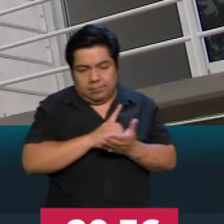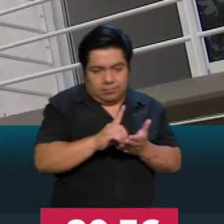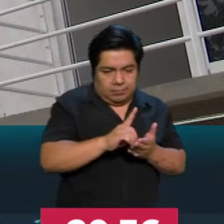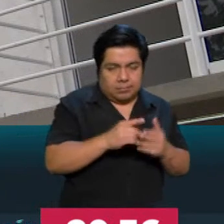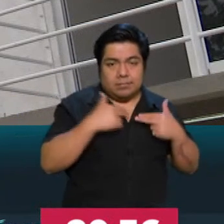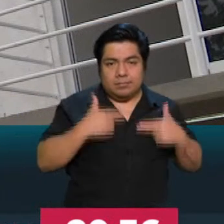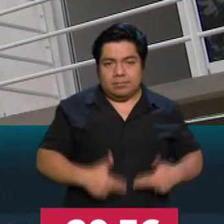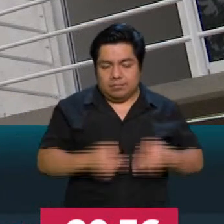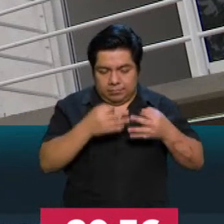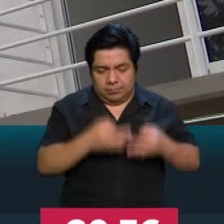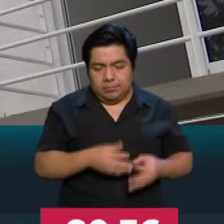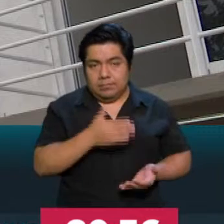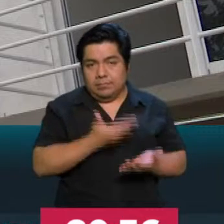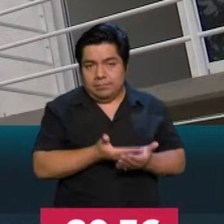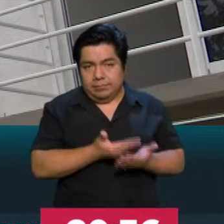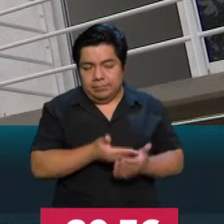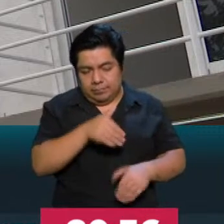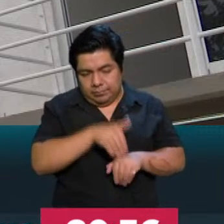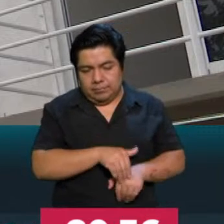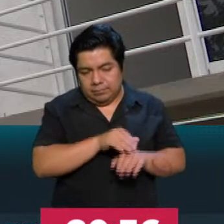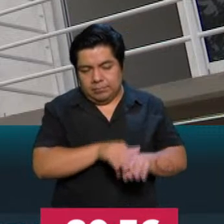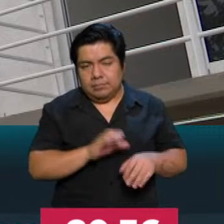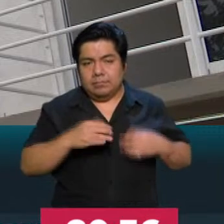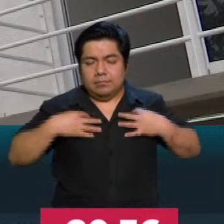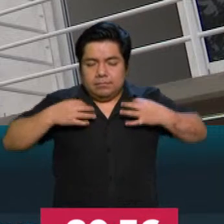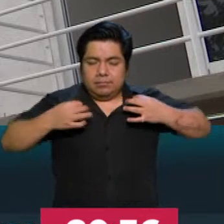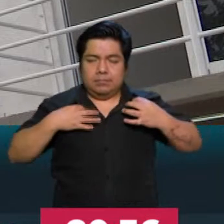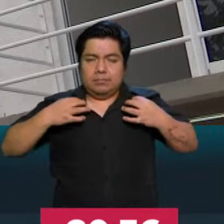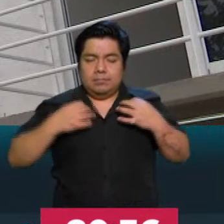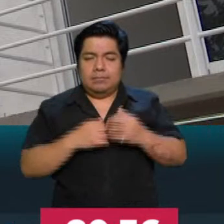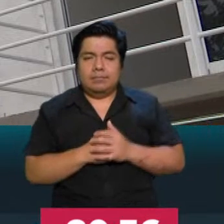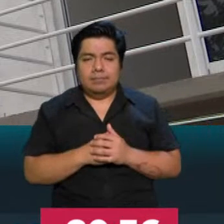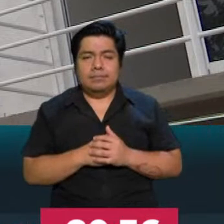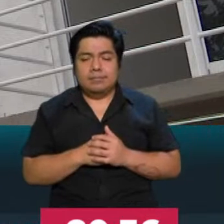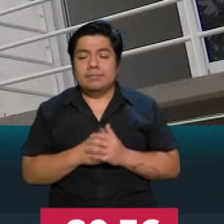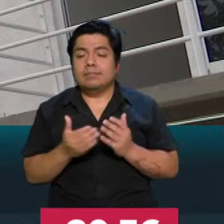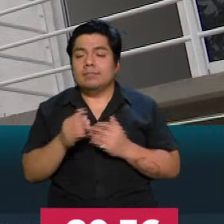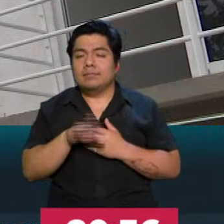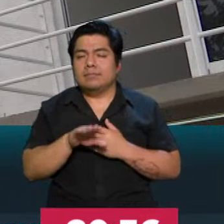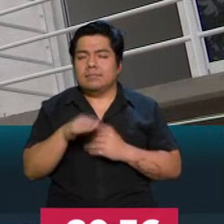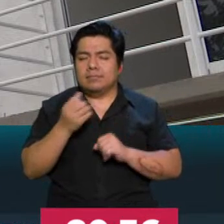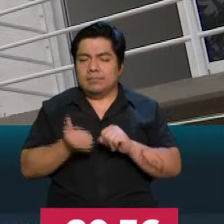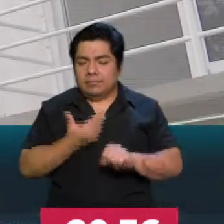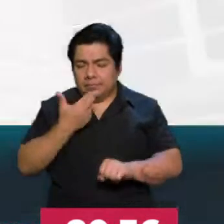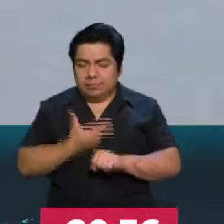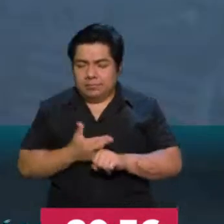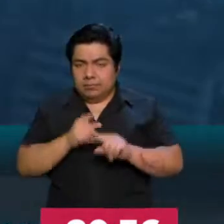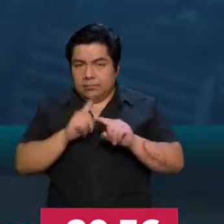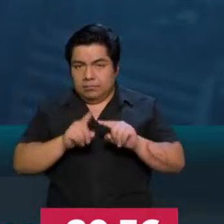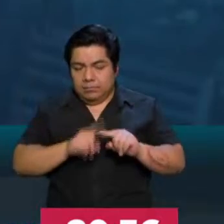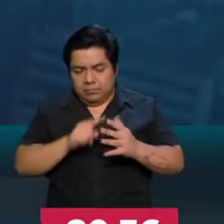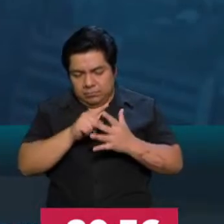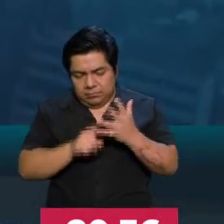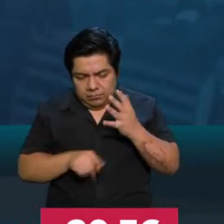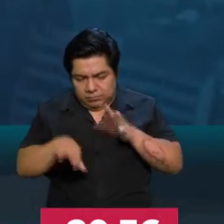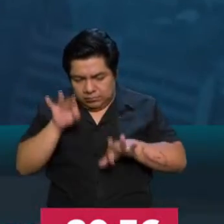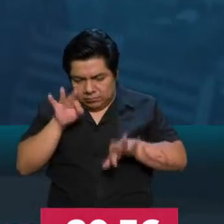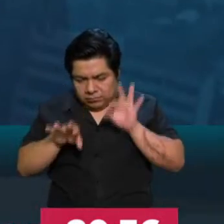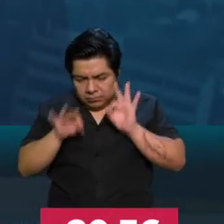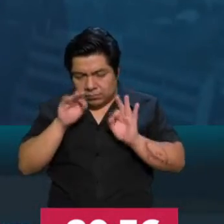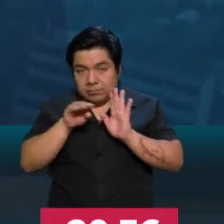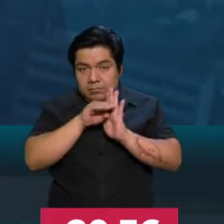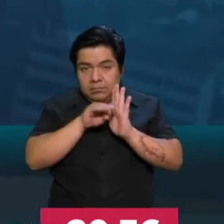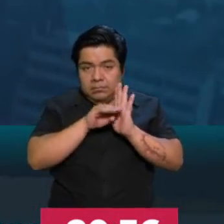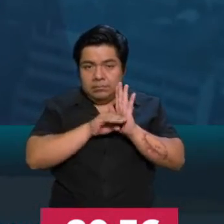humano garantizado por la propia ciudad democrática. Secretario, ¿qué factores se tomaron en cuenta para elaborar este